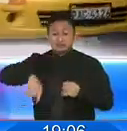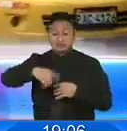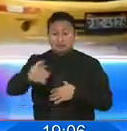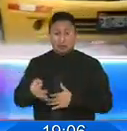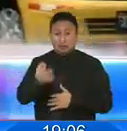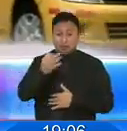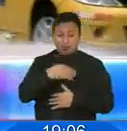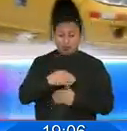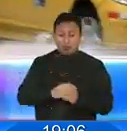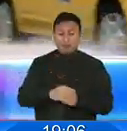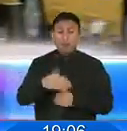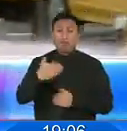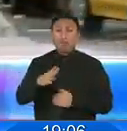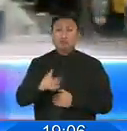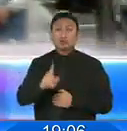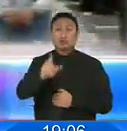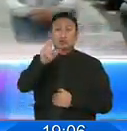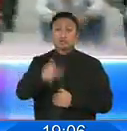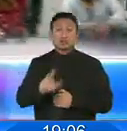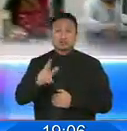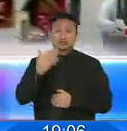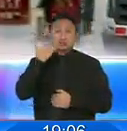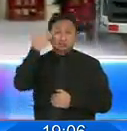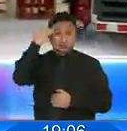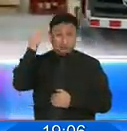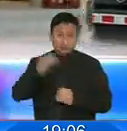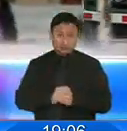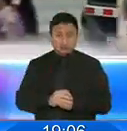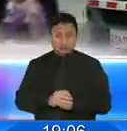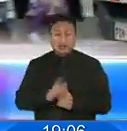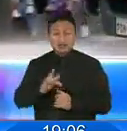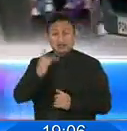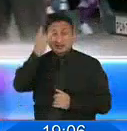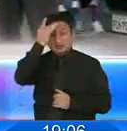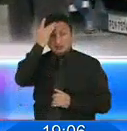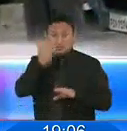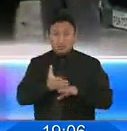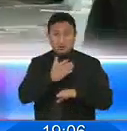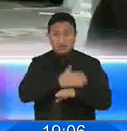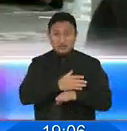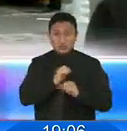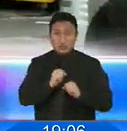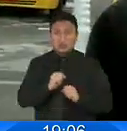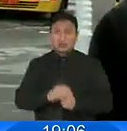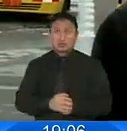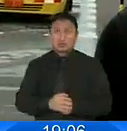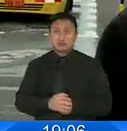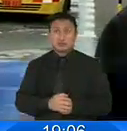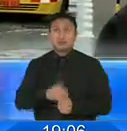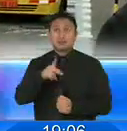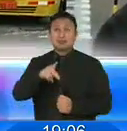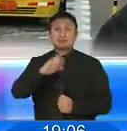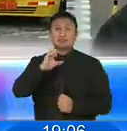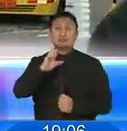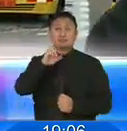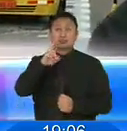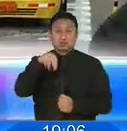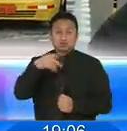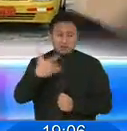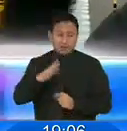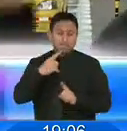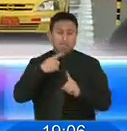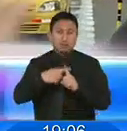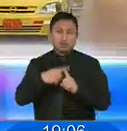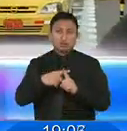más grave es una persona de la tercera edad con enfermedades preexistentes. Sí, el PCR ya estaba positivo. Ahorita